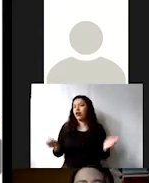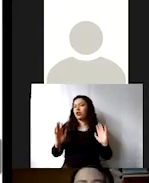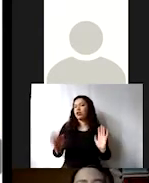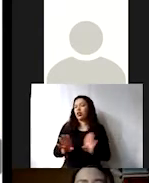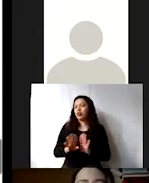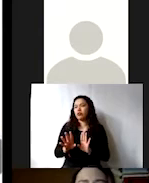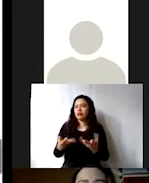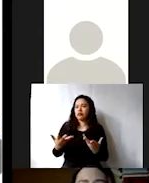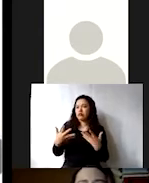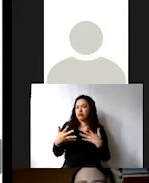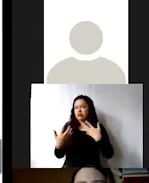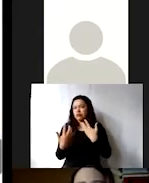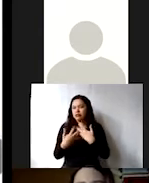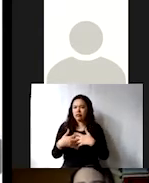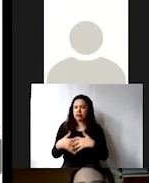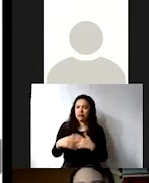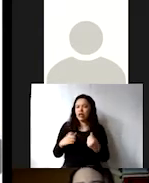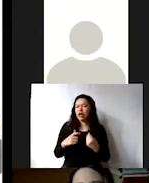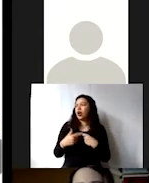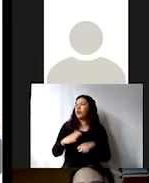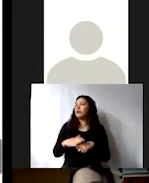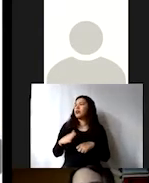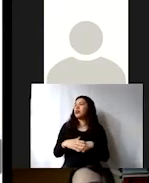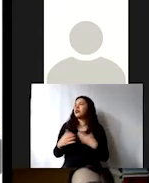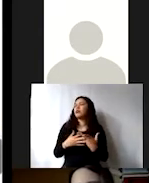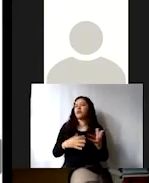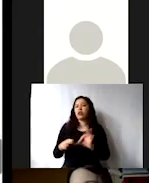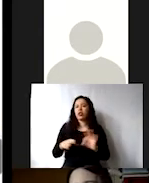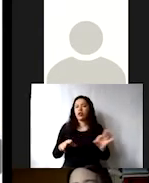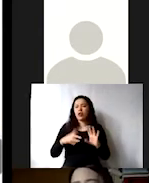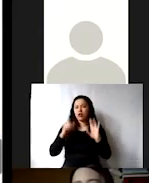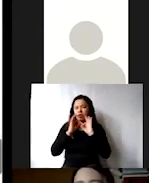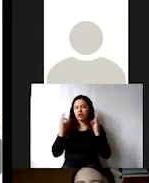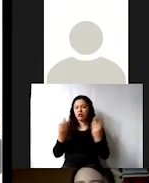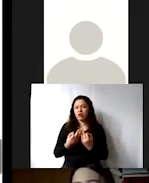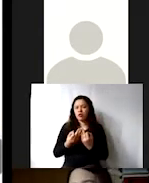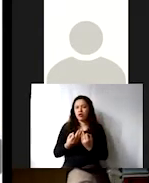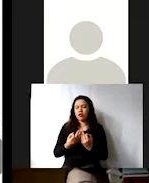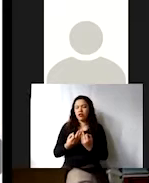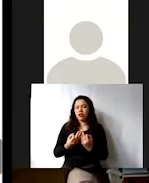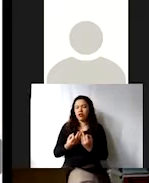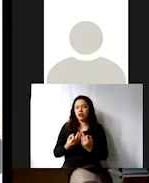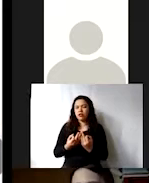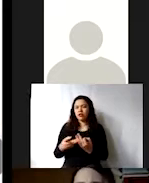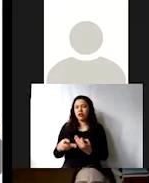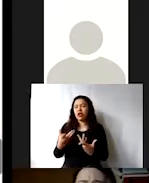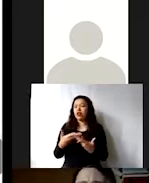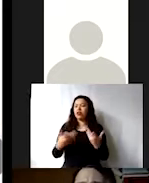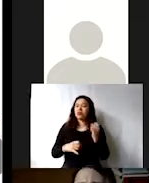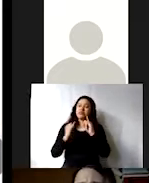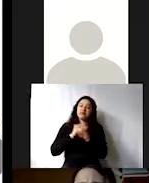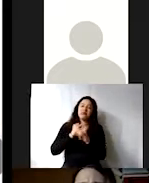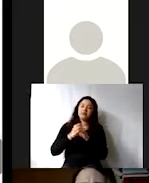y con un poco más de trabajo, de formación, pero pues todo en la virtualidad. Están